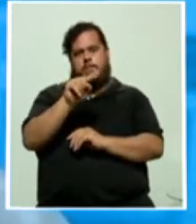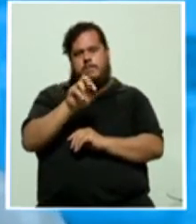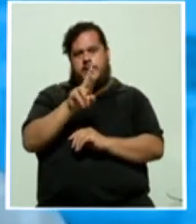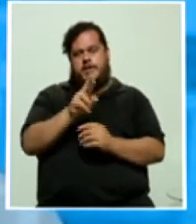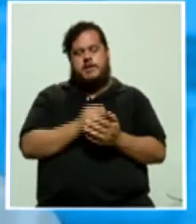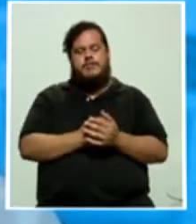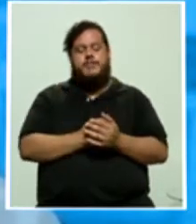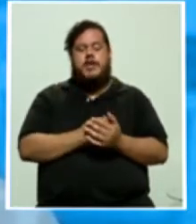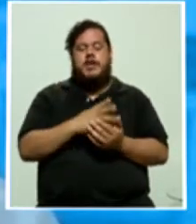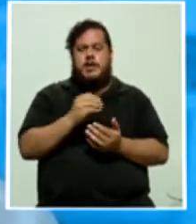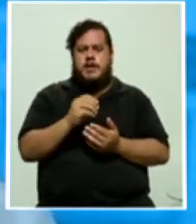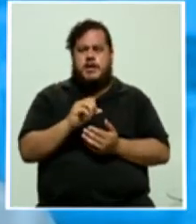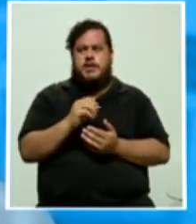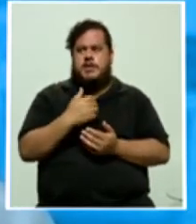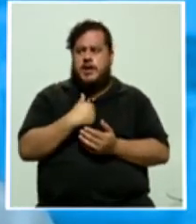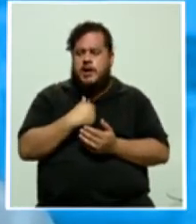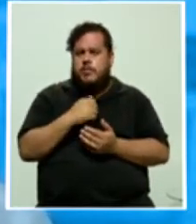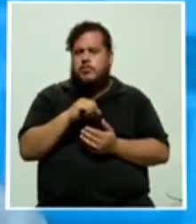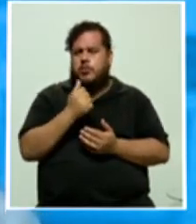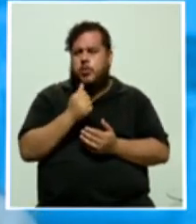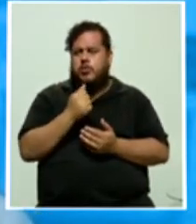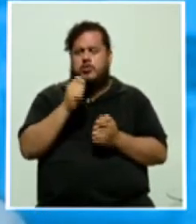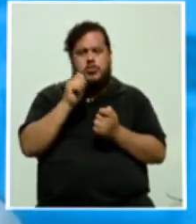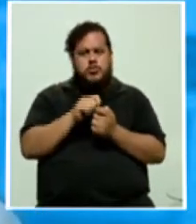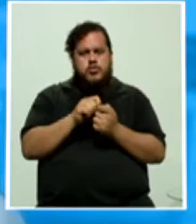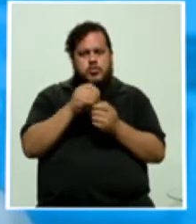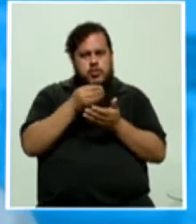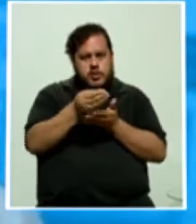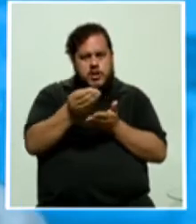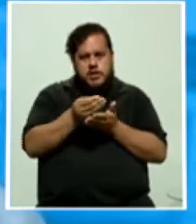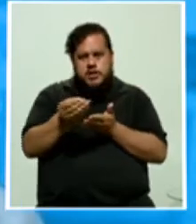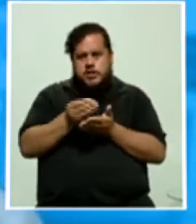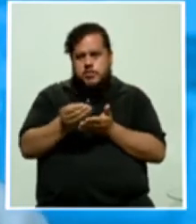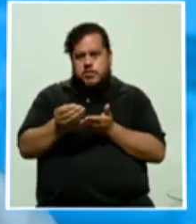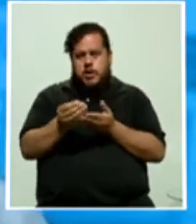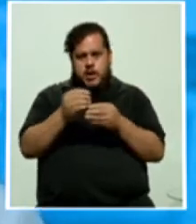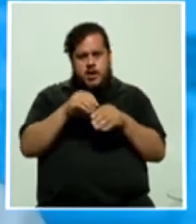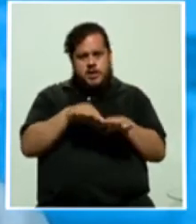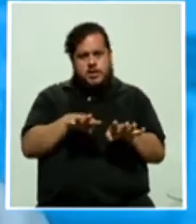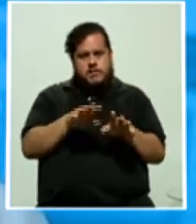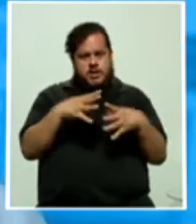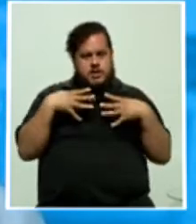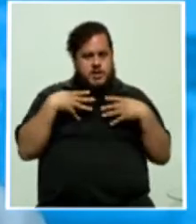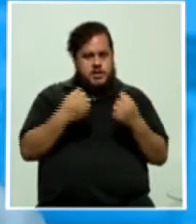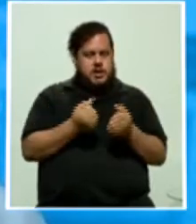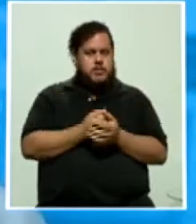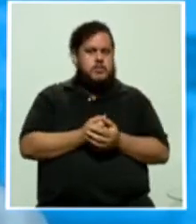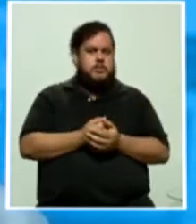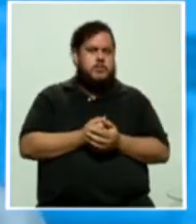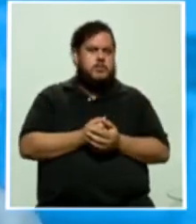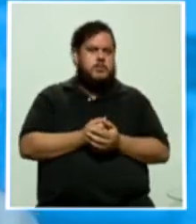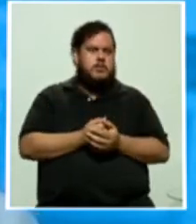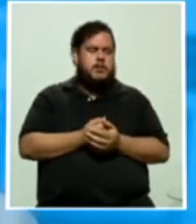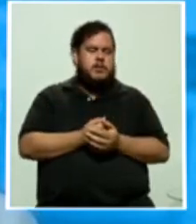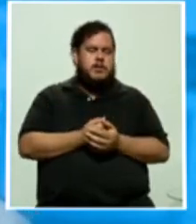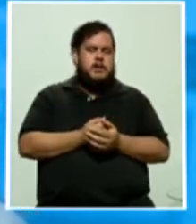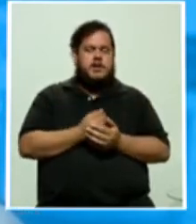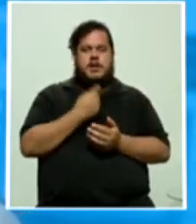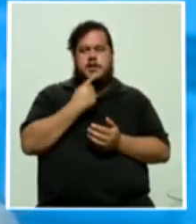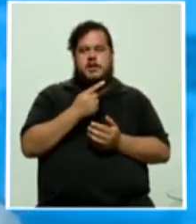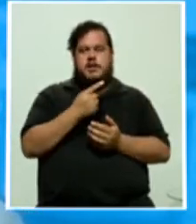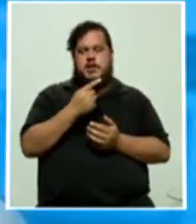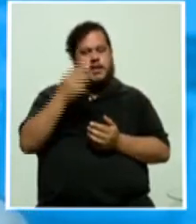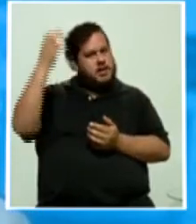lado, tener los puntos de distribución, que es esta red de salud que cuenta Israel, que por un lado